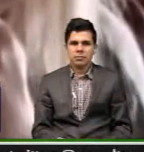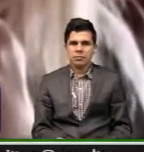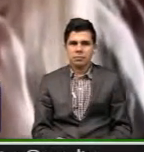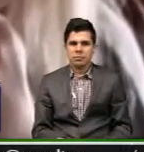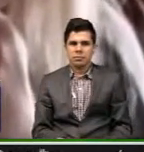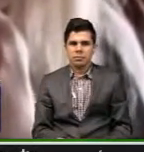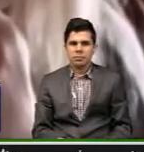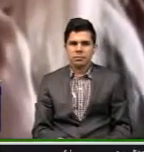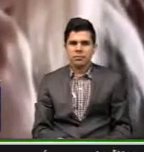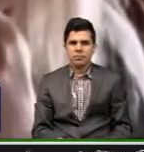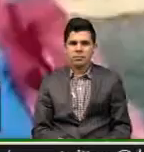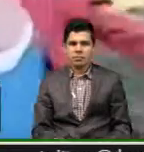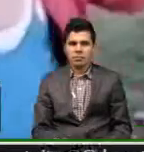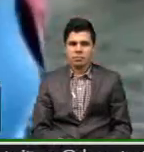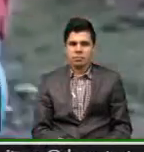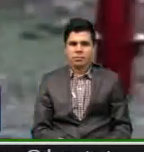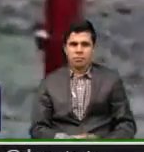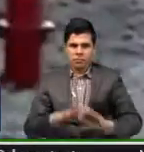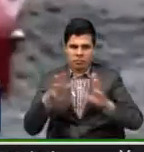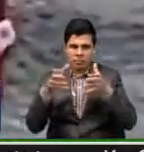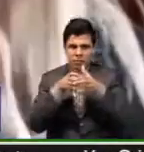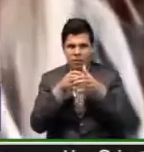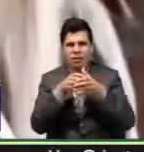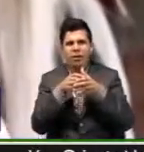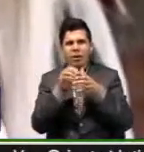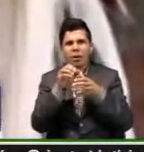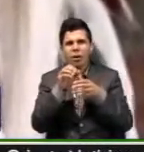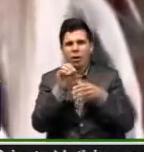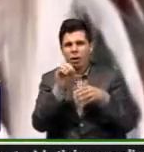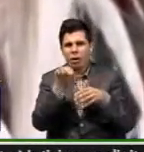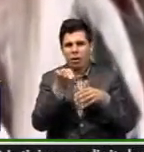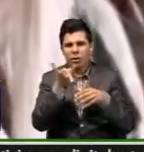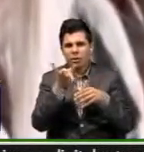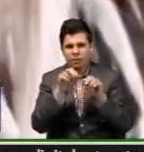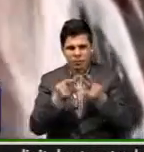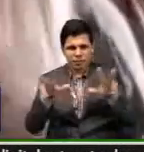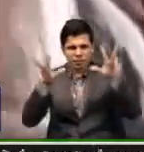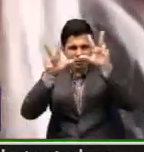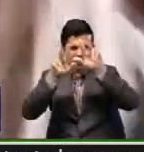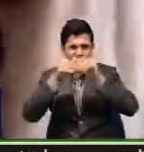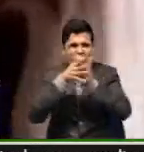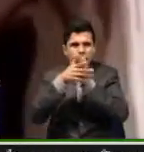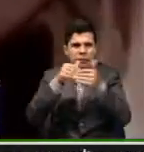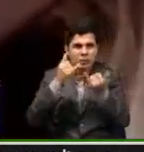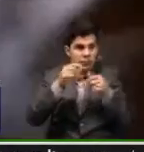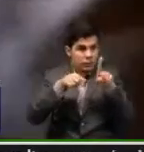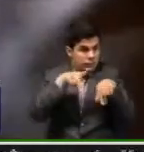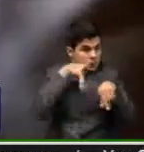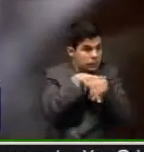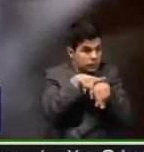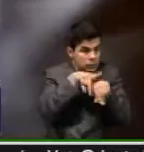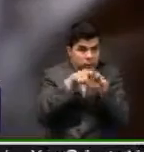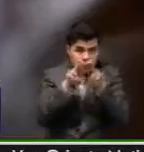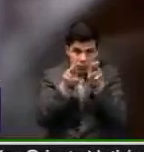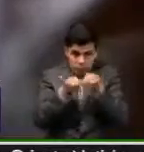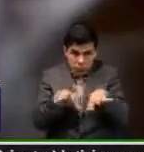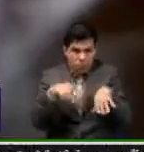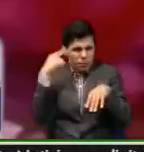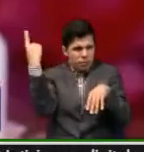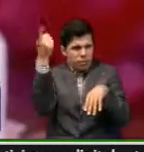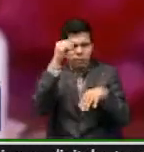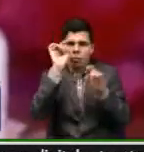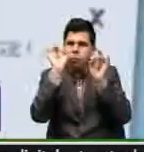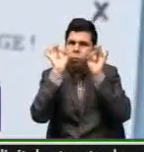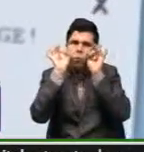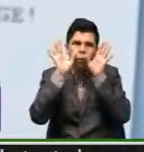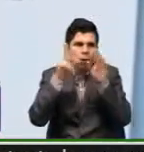Según el último estudio organizado por la Organización de Naciones Unidas en Latinoamérica acerca del estado del matoneo online a través de las plataformas digitales, se